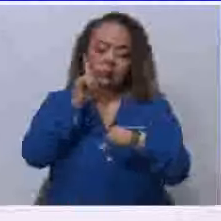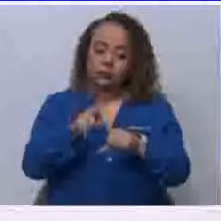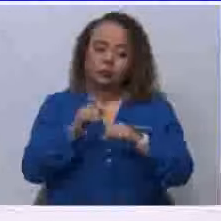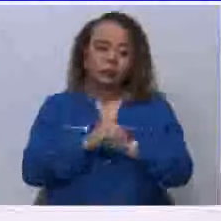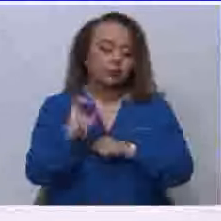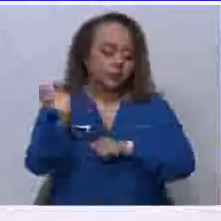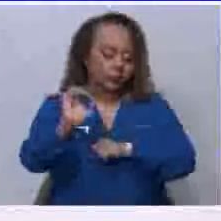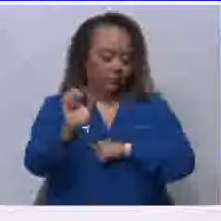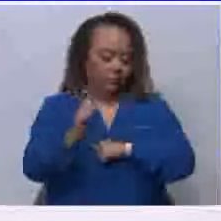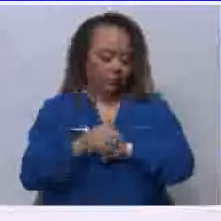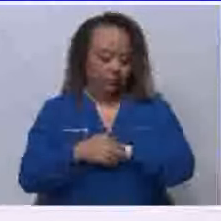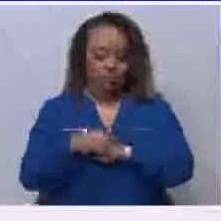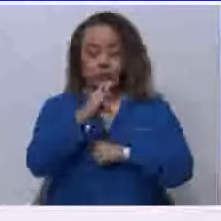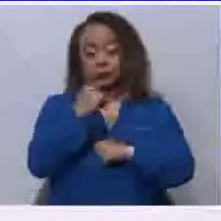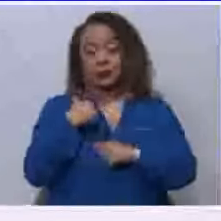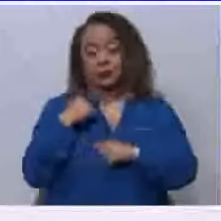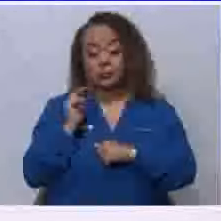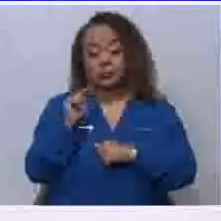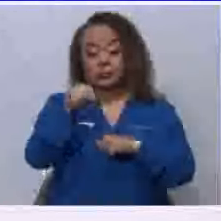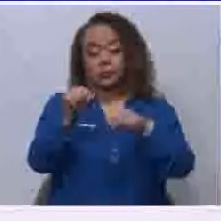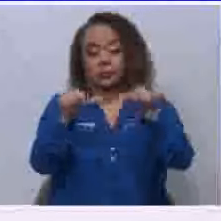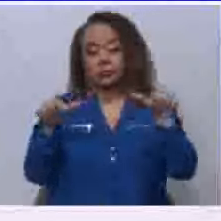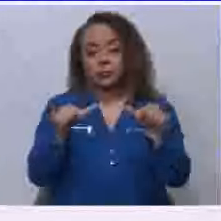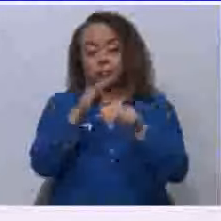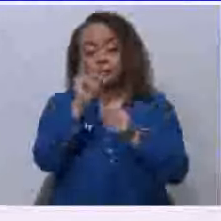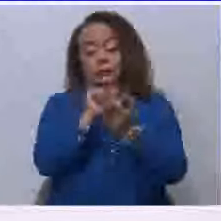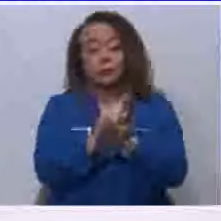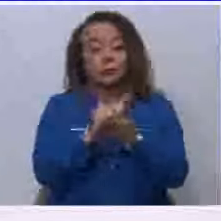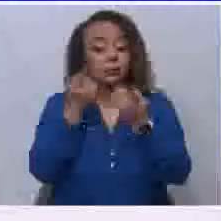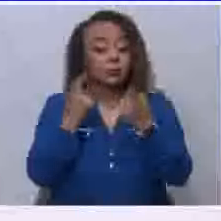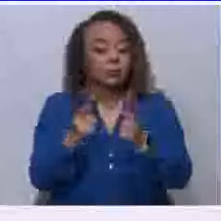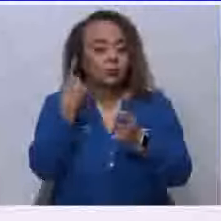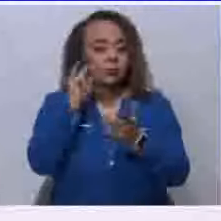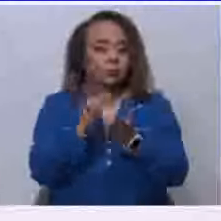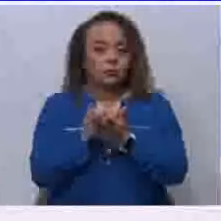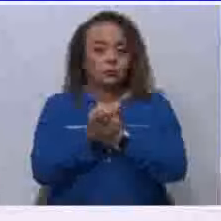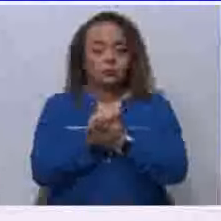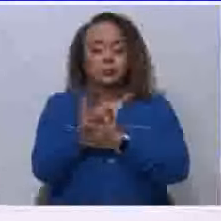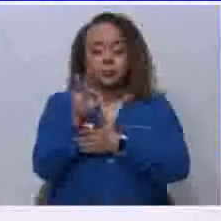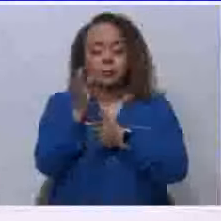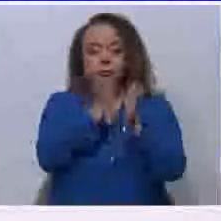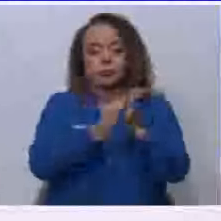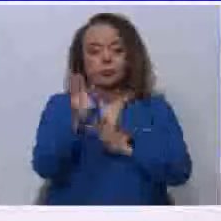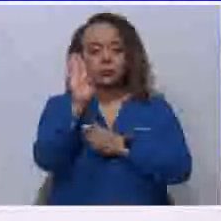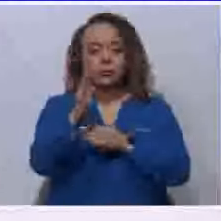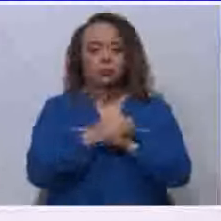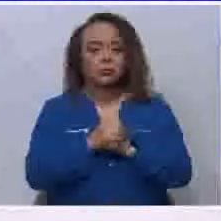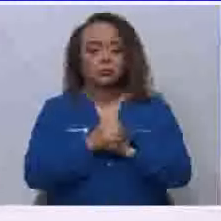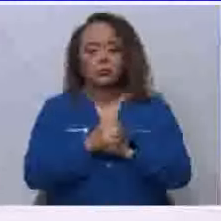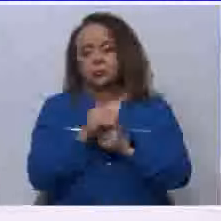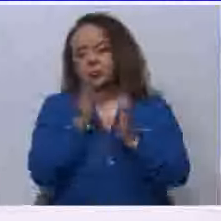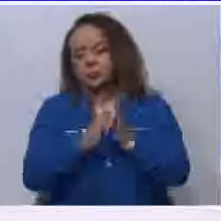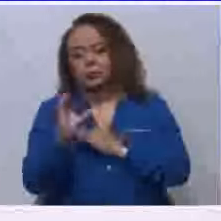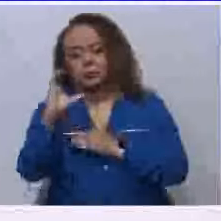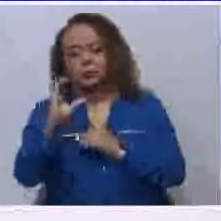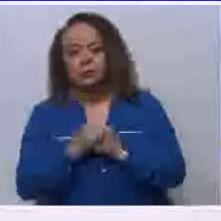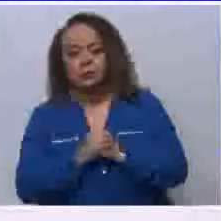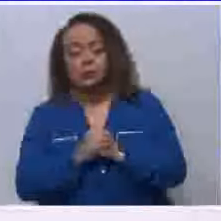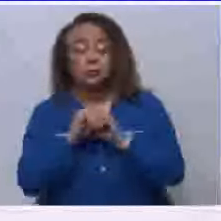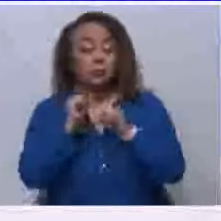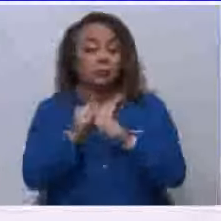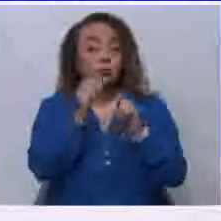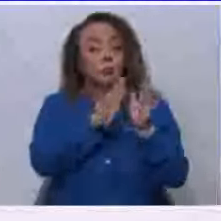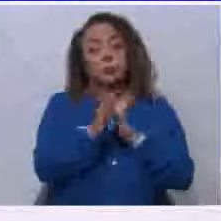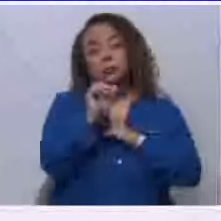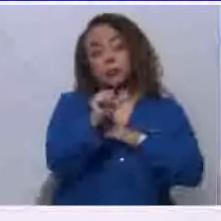botón de emergencia y tirar centros al área. Y eso también sucede. Y por eso es que hoy no está encontrando ese plan B, o incluso plan C, porque él puede pensar plan A,